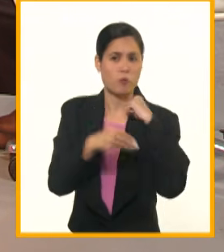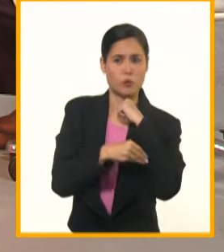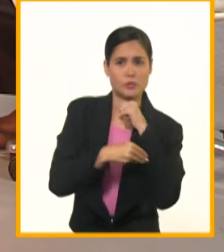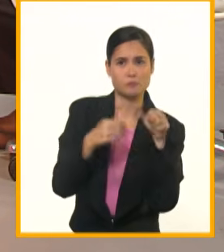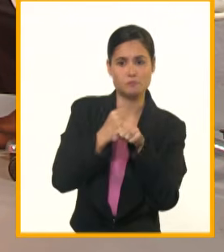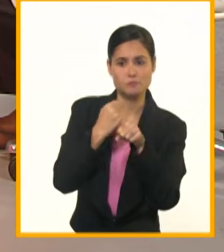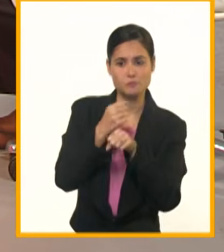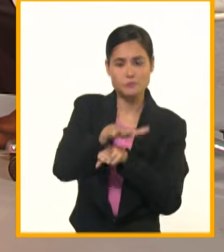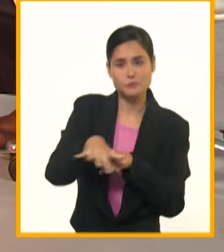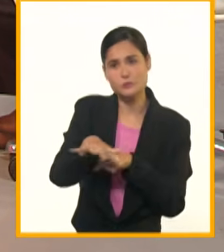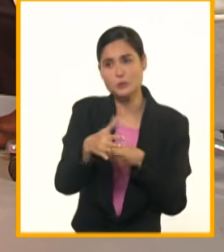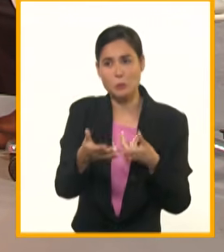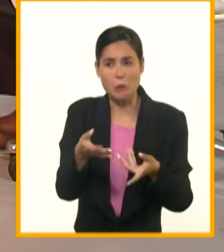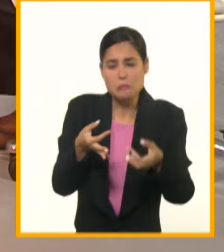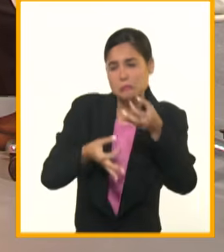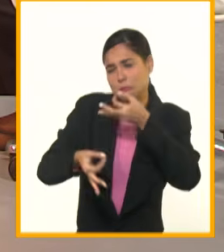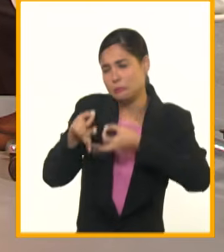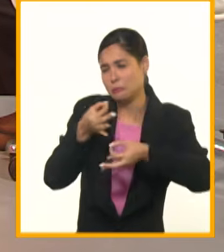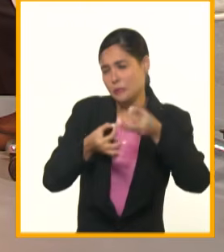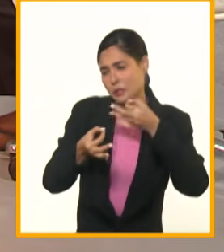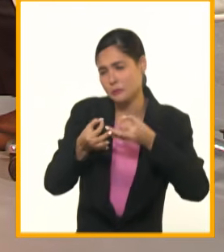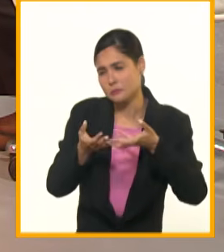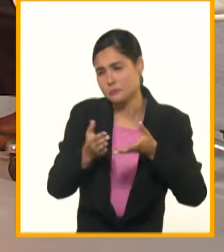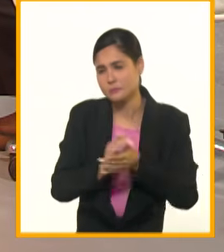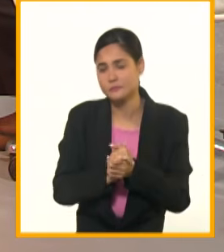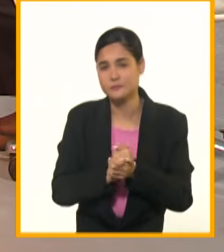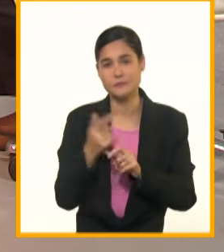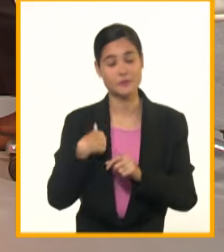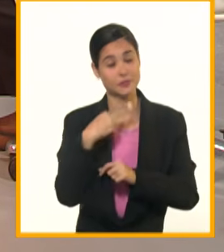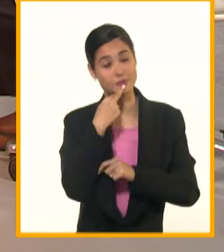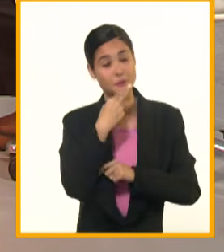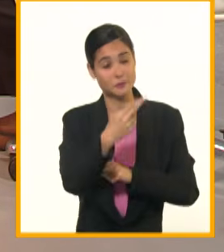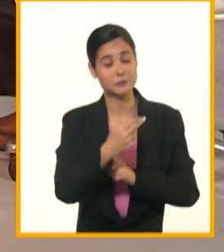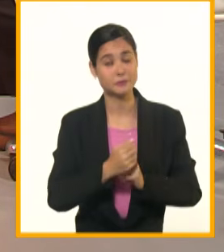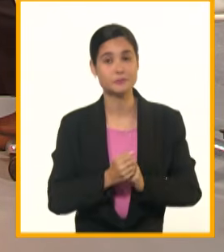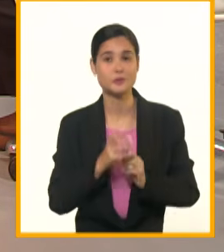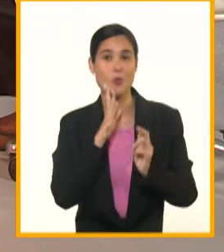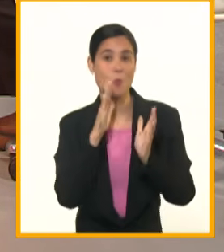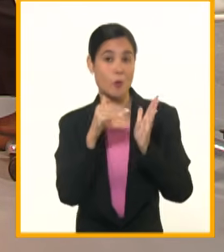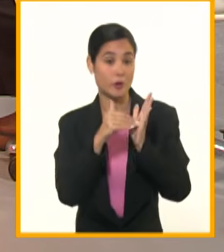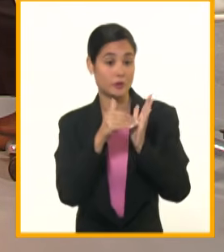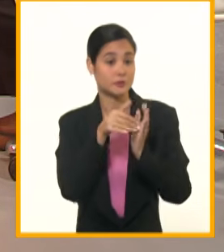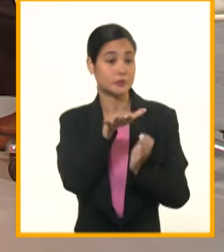necesario del país que es la economía? Sí, Randy, buenas tardes. Primero,